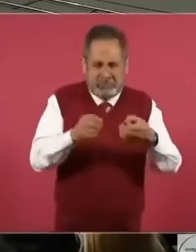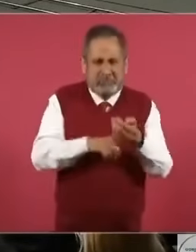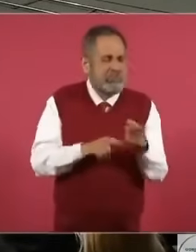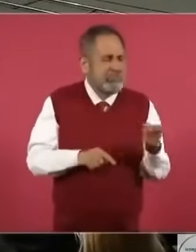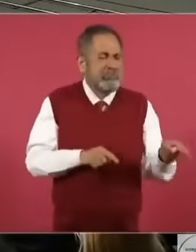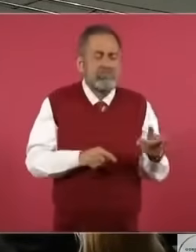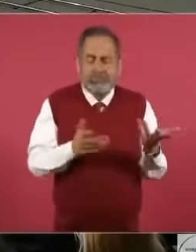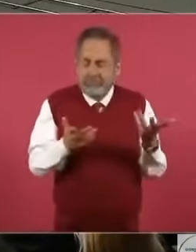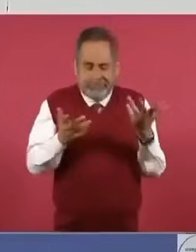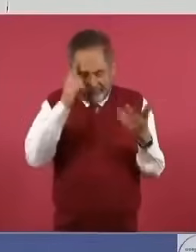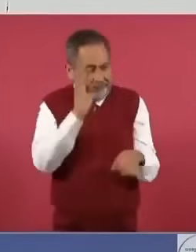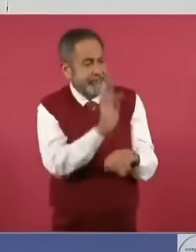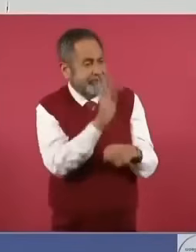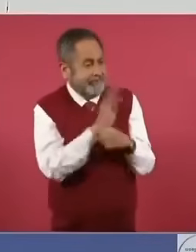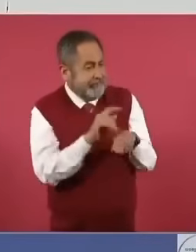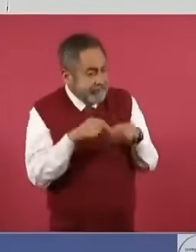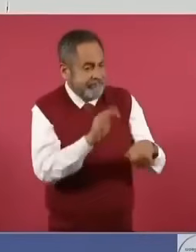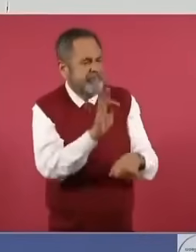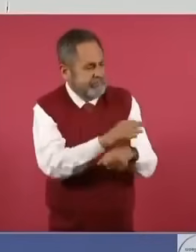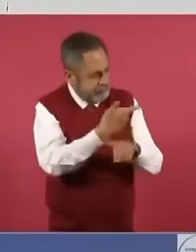que le está dando libertad